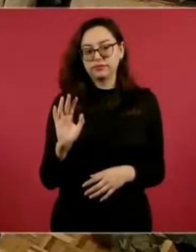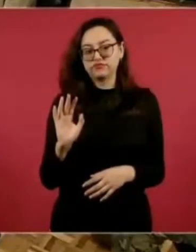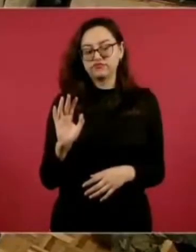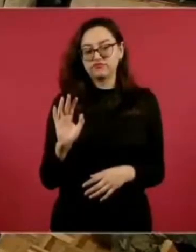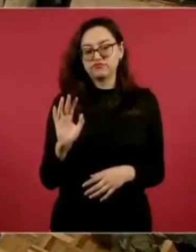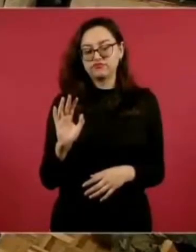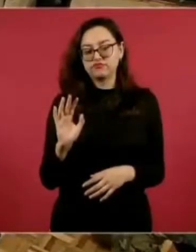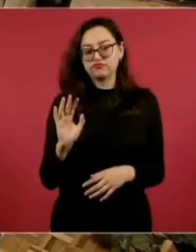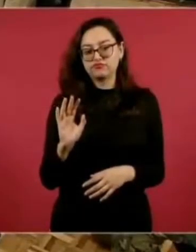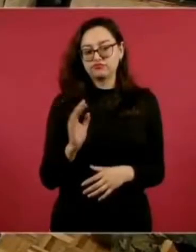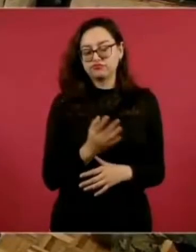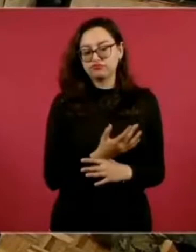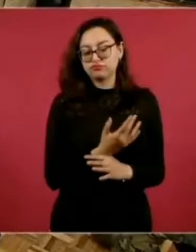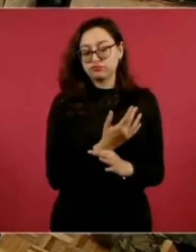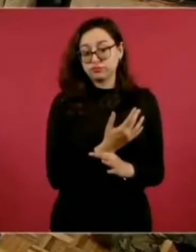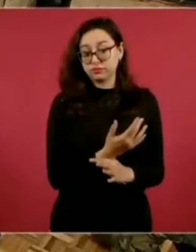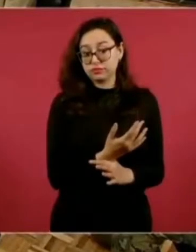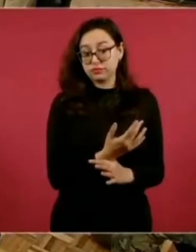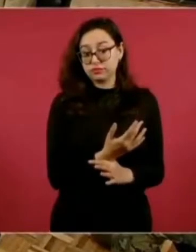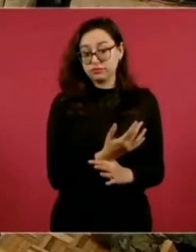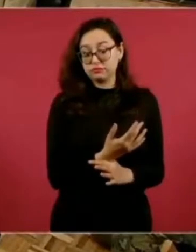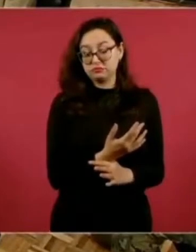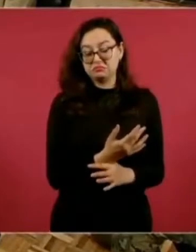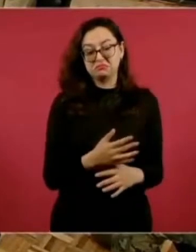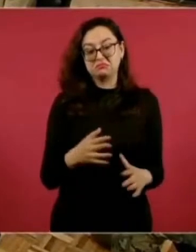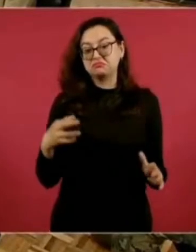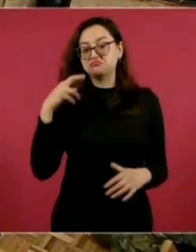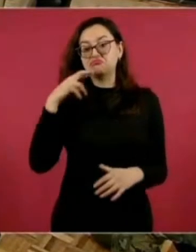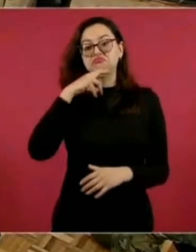antonomasia el ejército